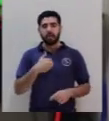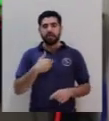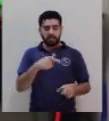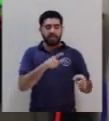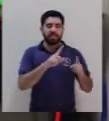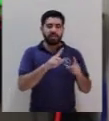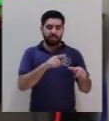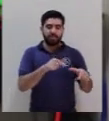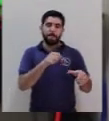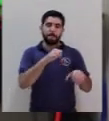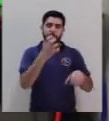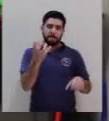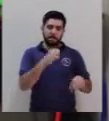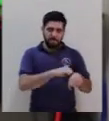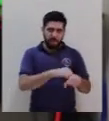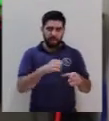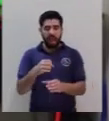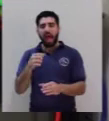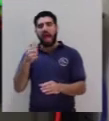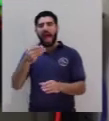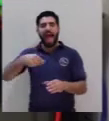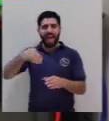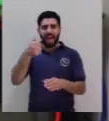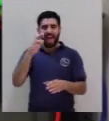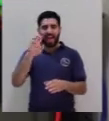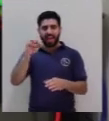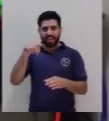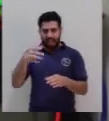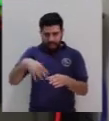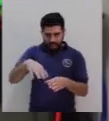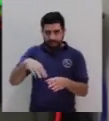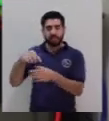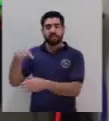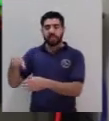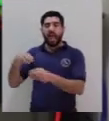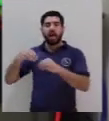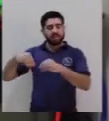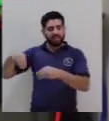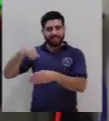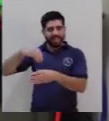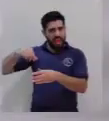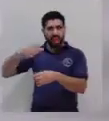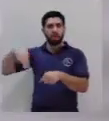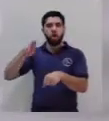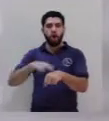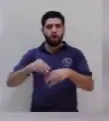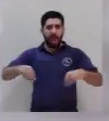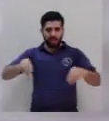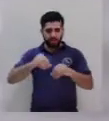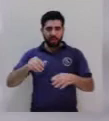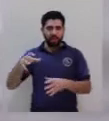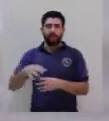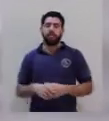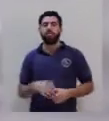a una altura que podamos tener el espacio para ver. En este caso, si tenemos a un